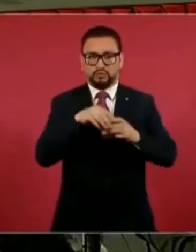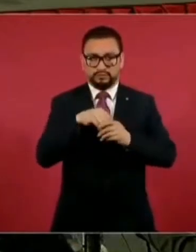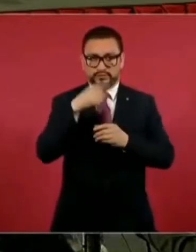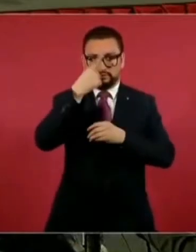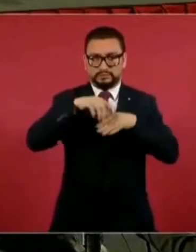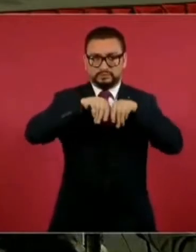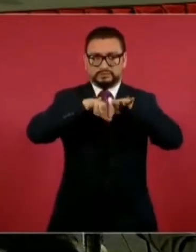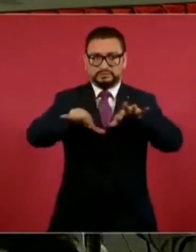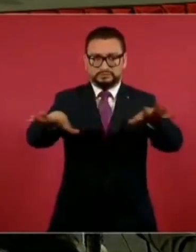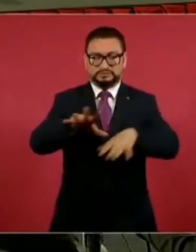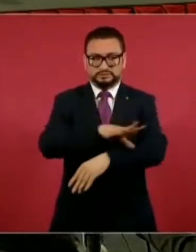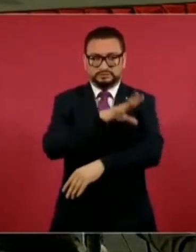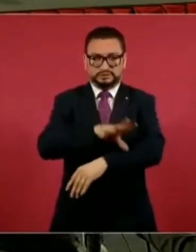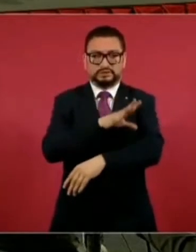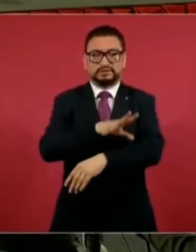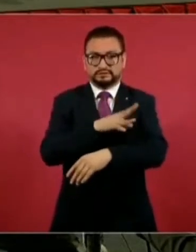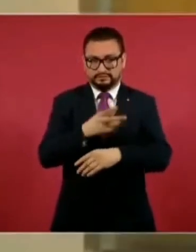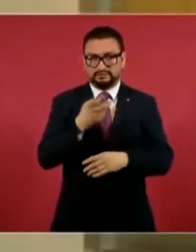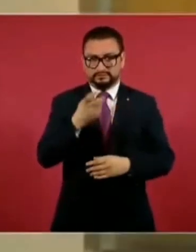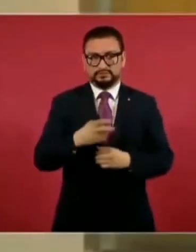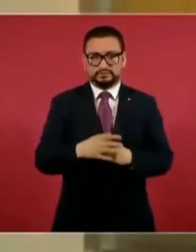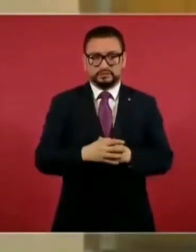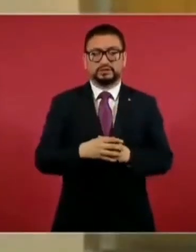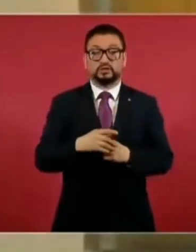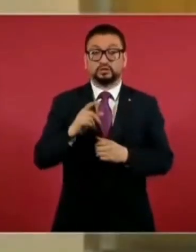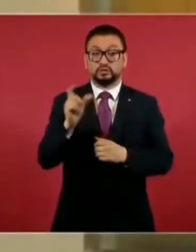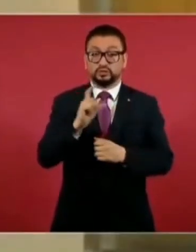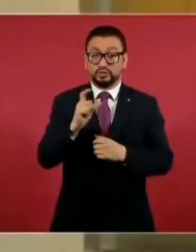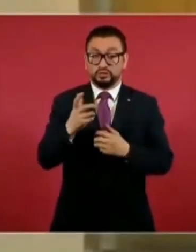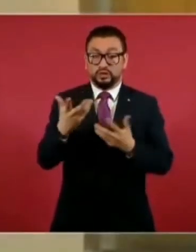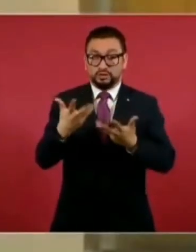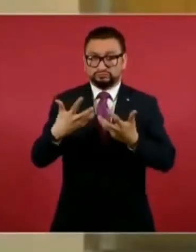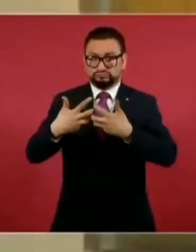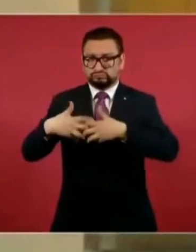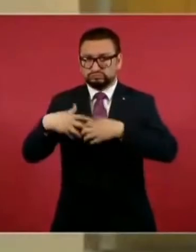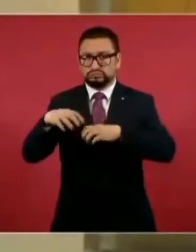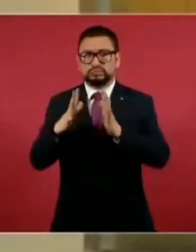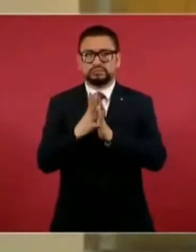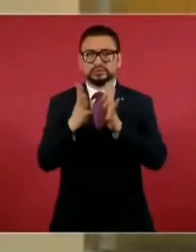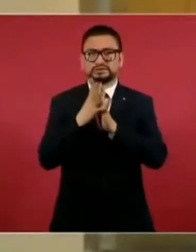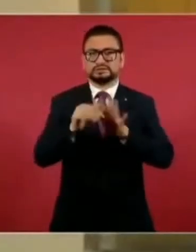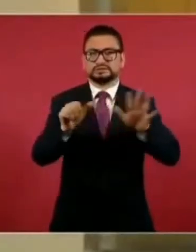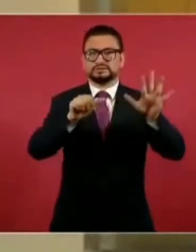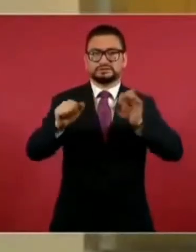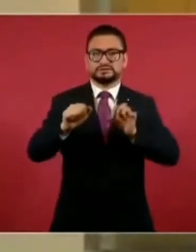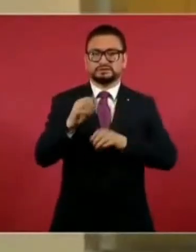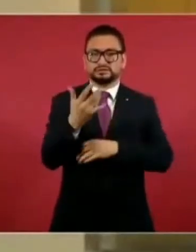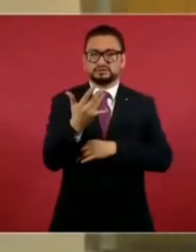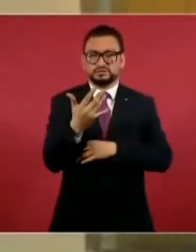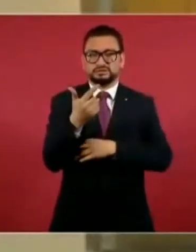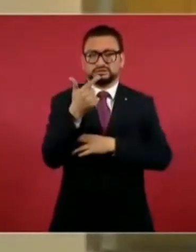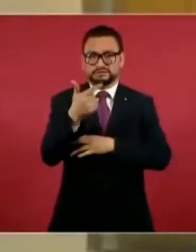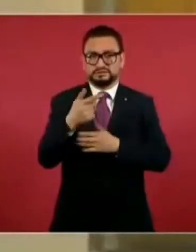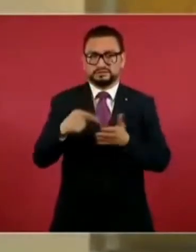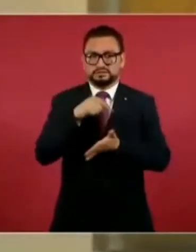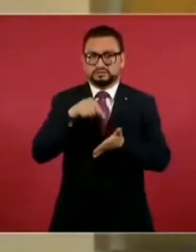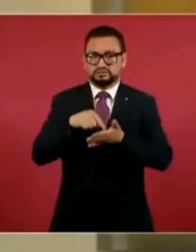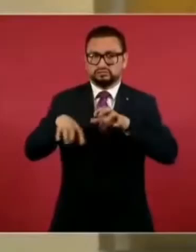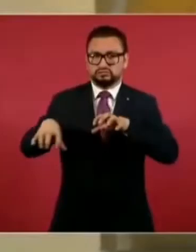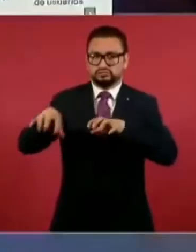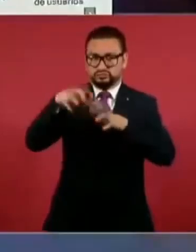nacional. En cuanto a la generación, hoy en día se cuenta con la participación de 657 centrales